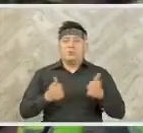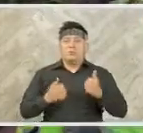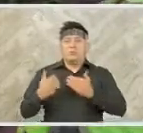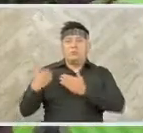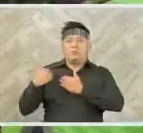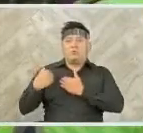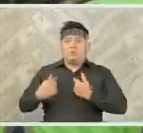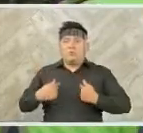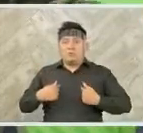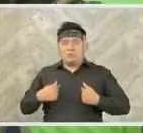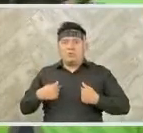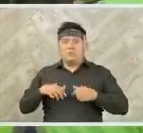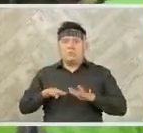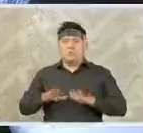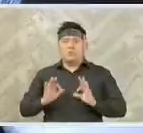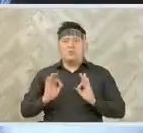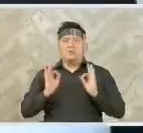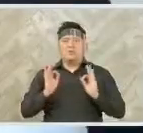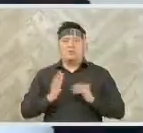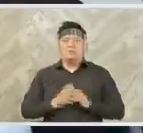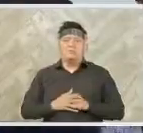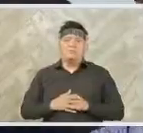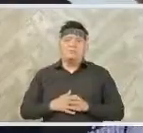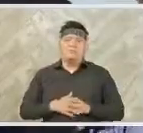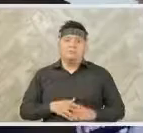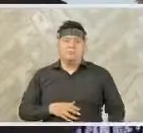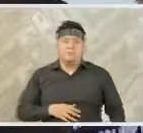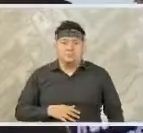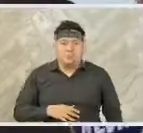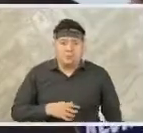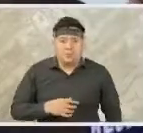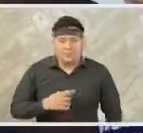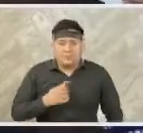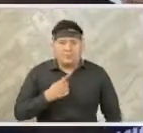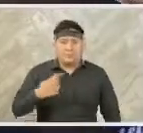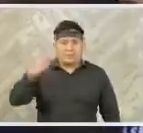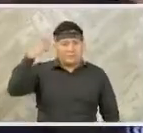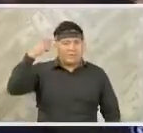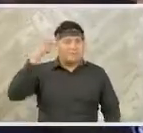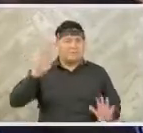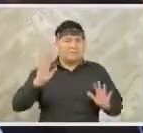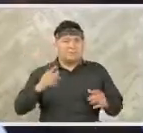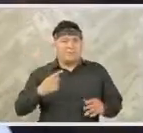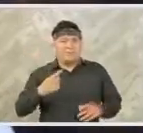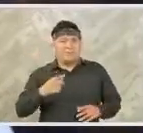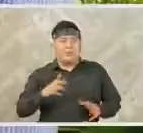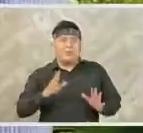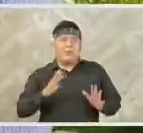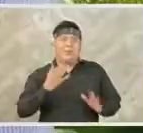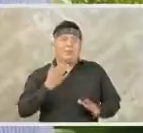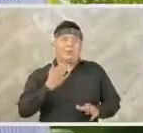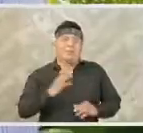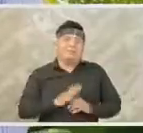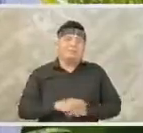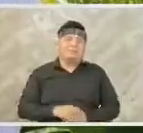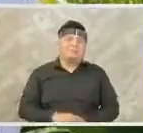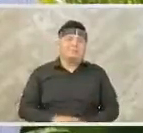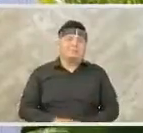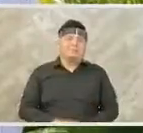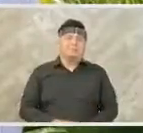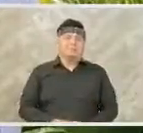seguridad, de la Secretaría de Seguridad. Sin embargo, afectan la percepción de seguridad. Ejemplo, un tema